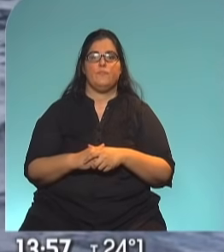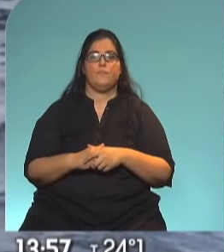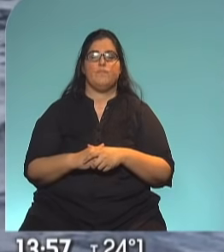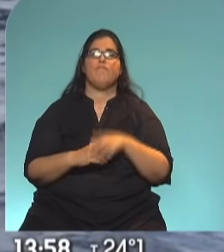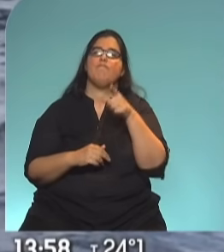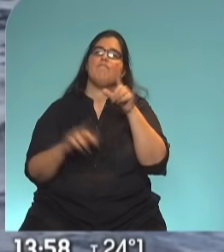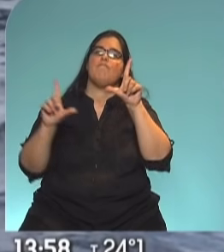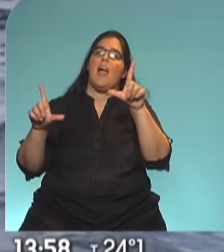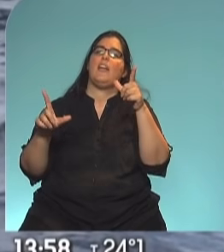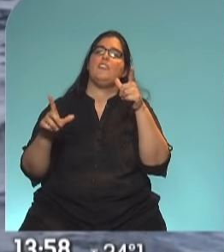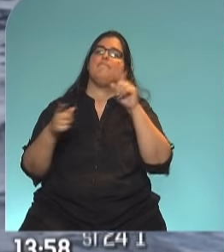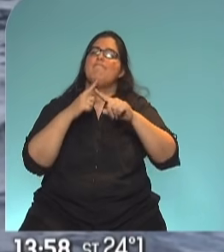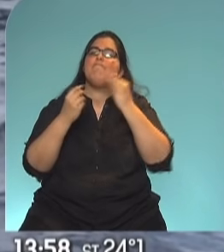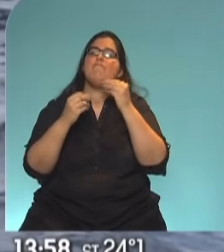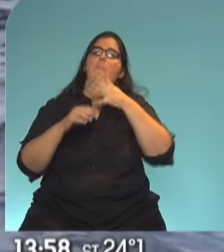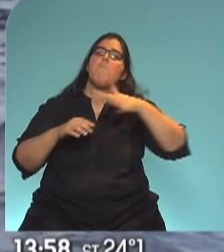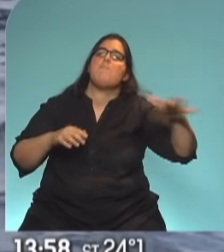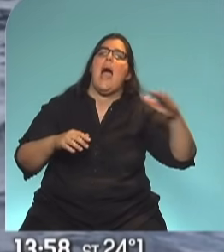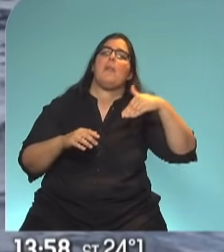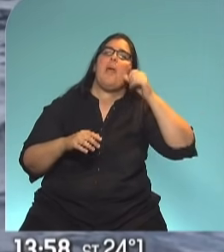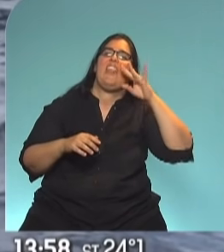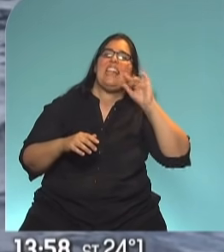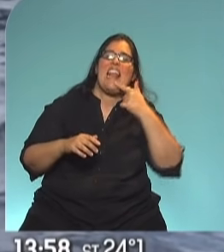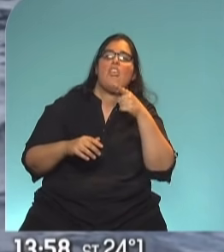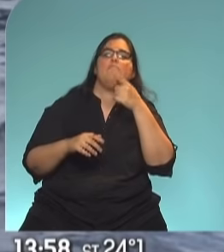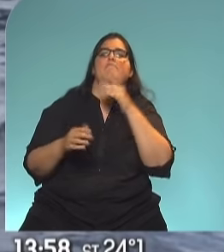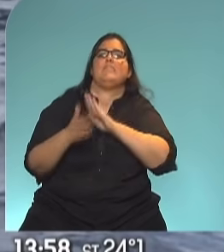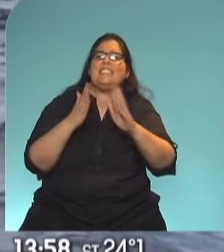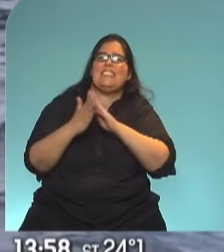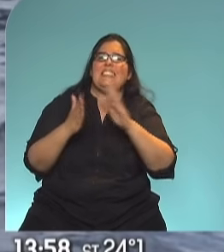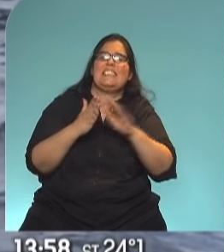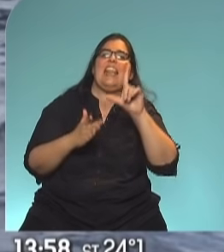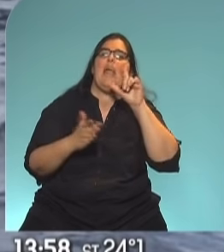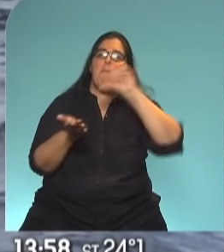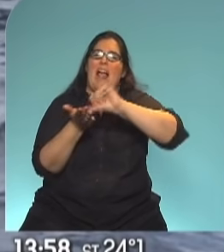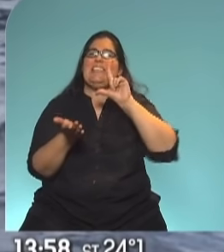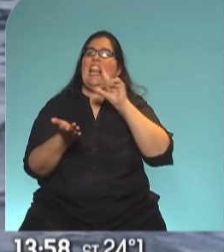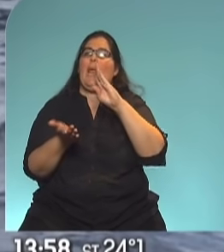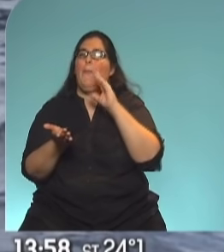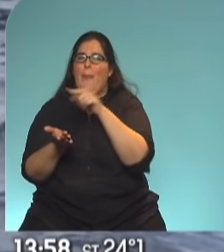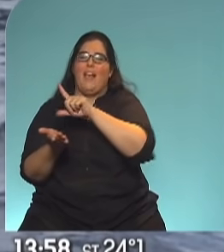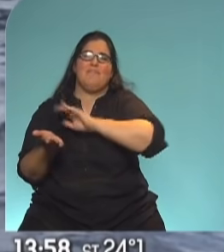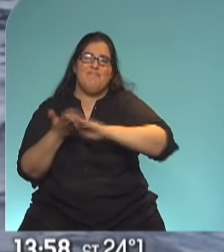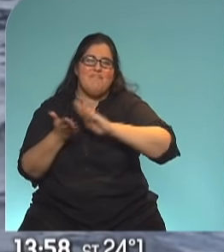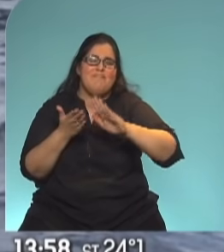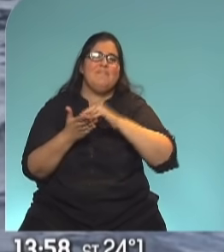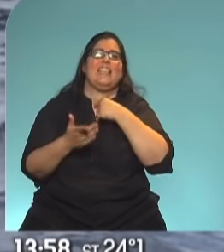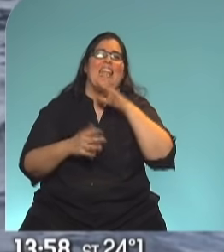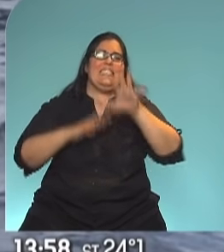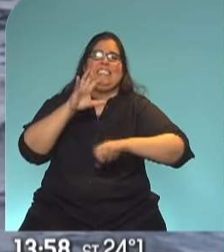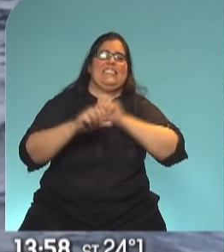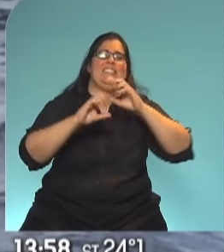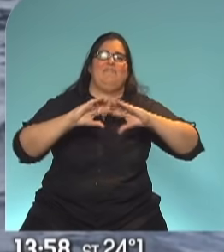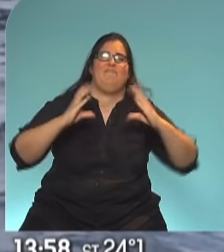Tiene que ver con el mar Mediterráneo. Los refugiados inmigrantes son rescatados después de salir de Libia para intentar llegar a suelo europeo a bordo de un bote de goma abarrotado